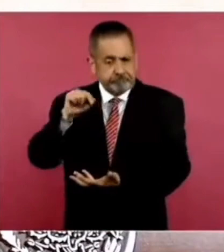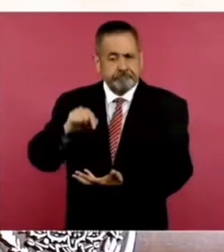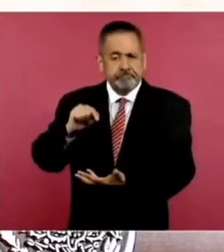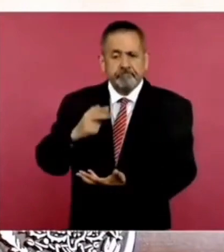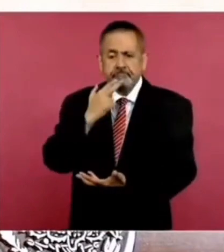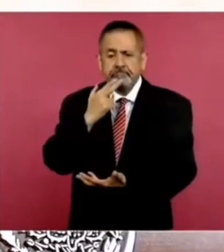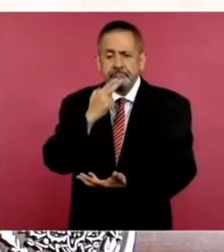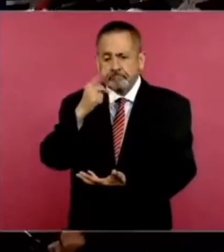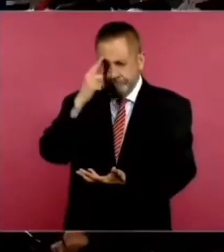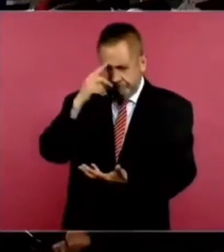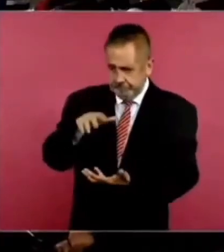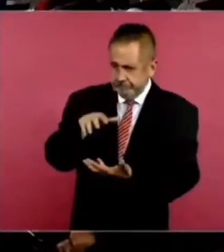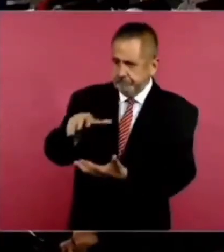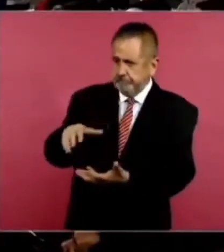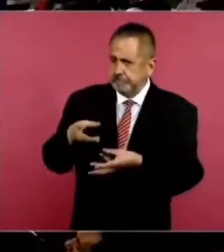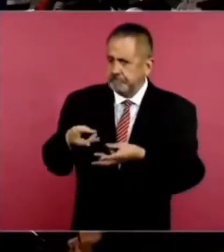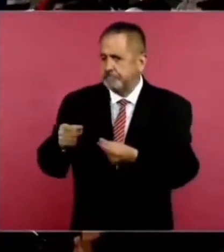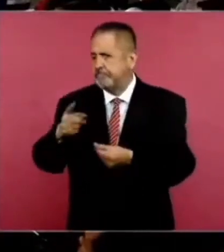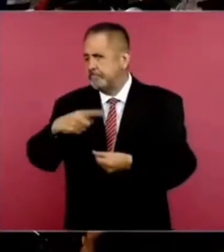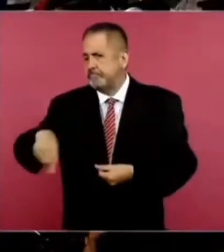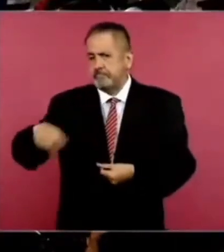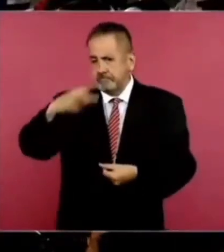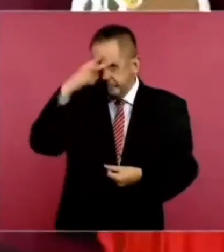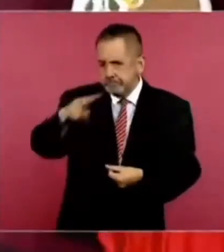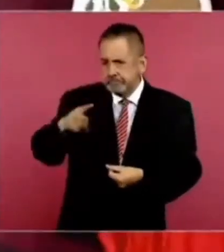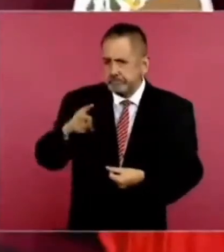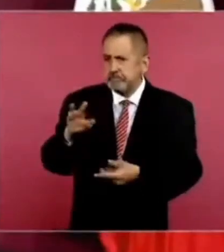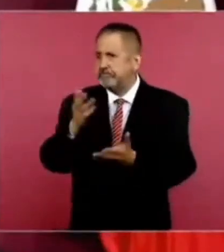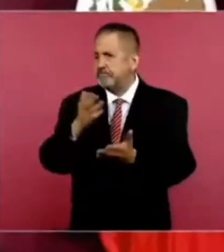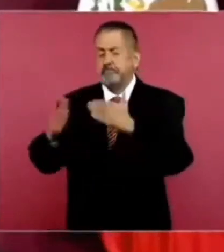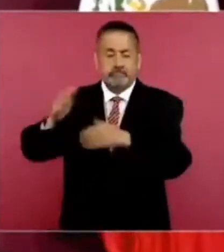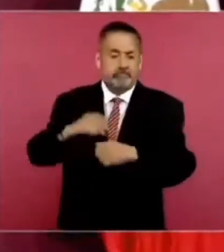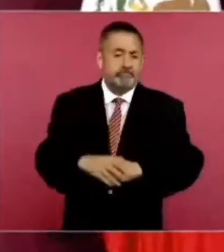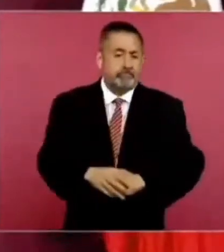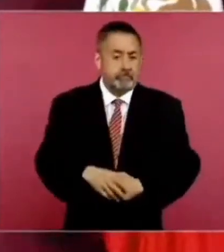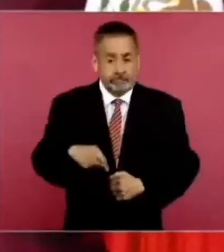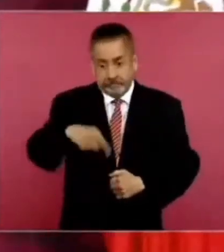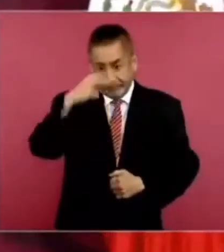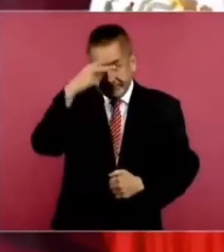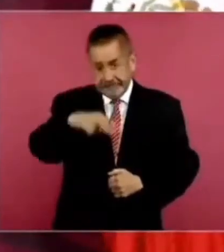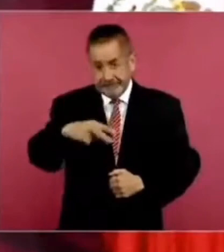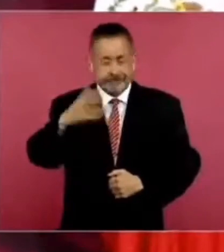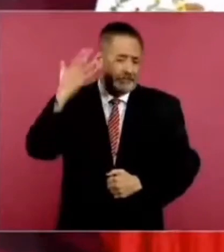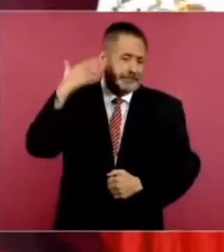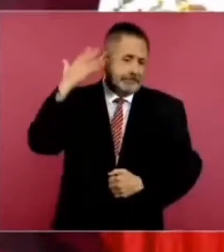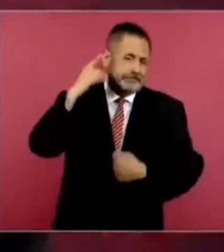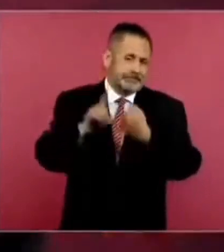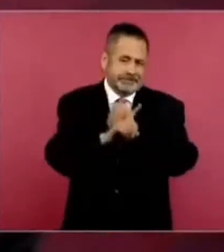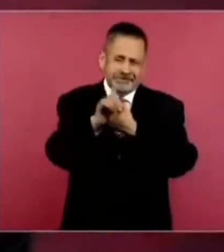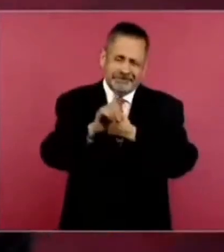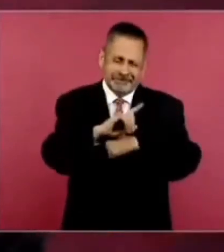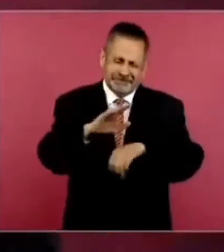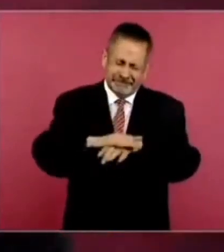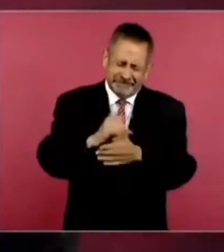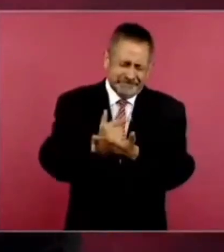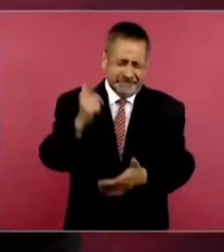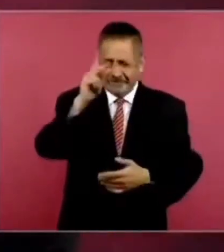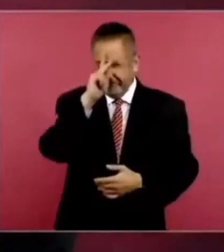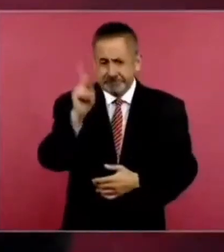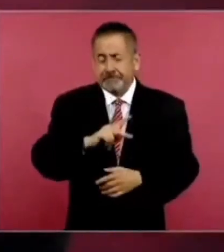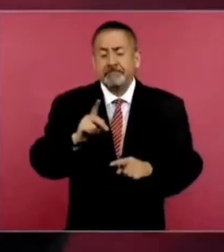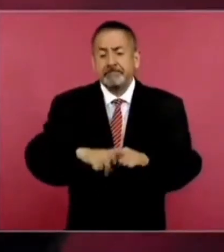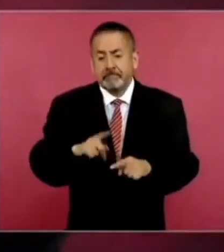México. El principal problema de México era la